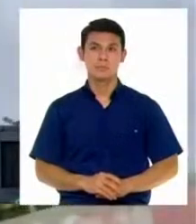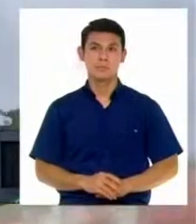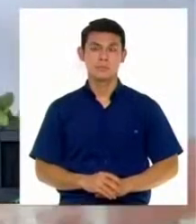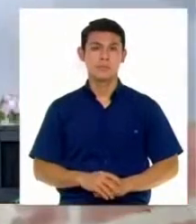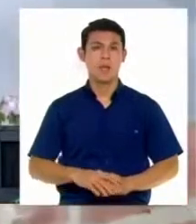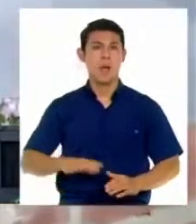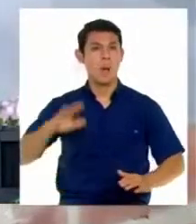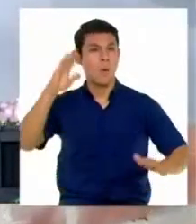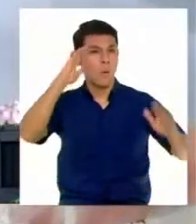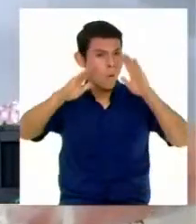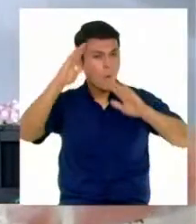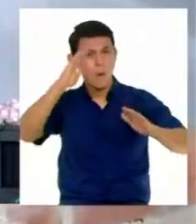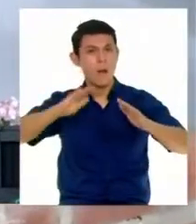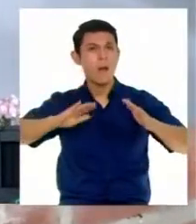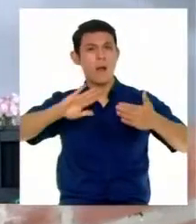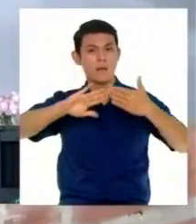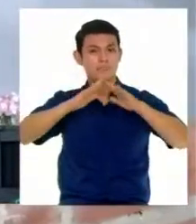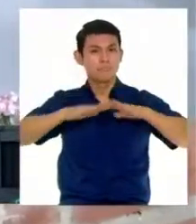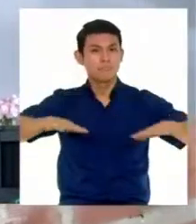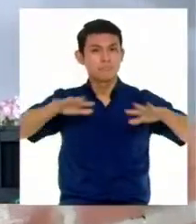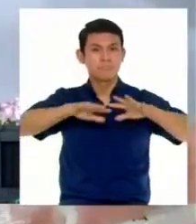pueblo peruano,